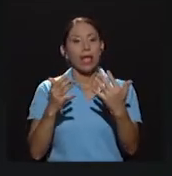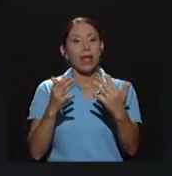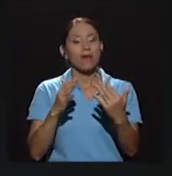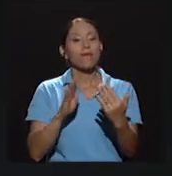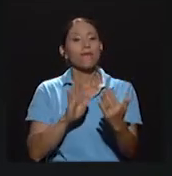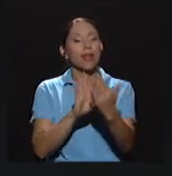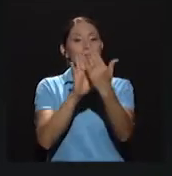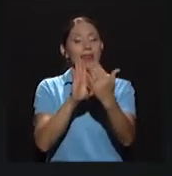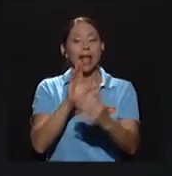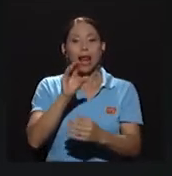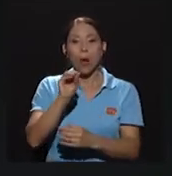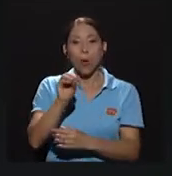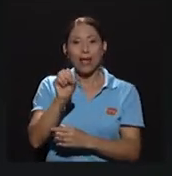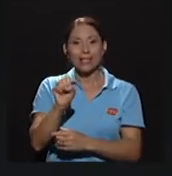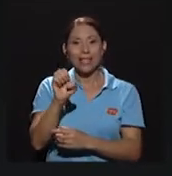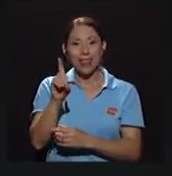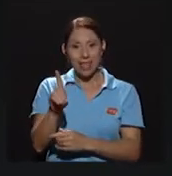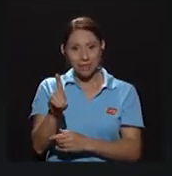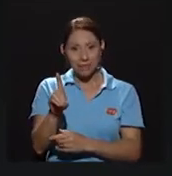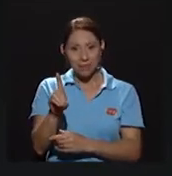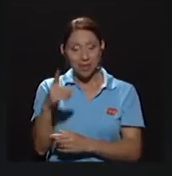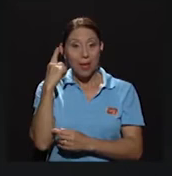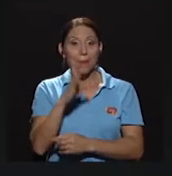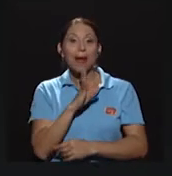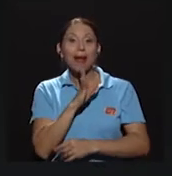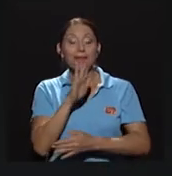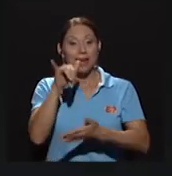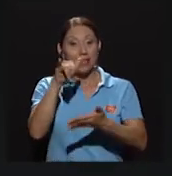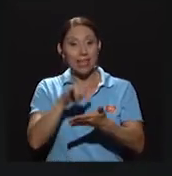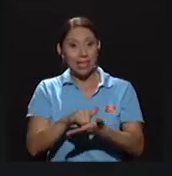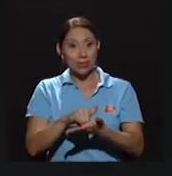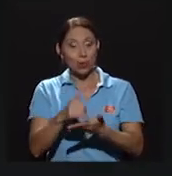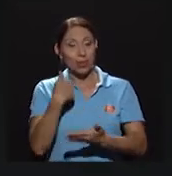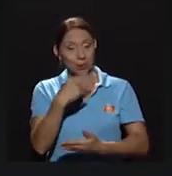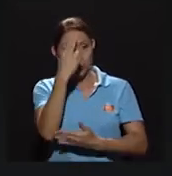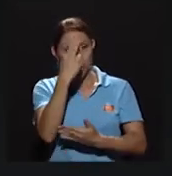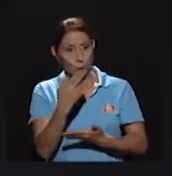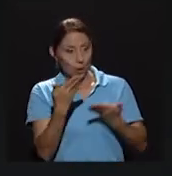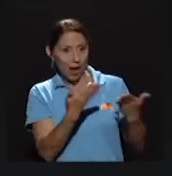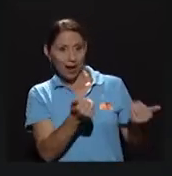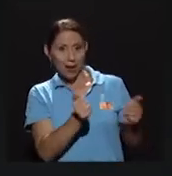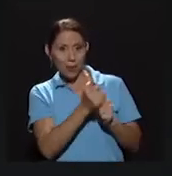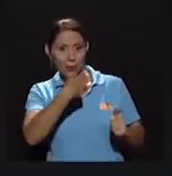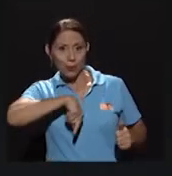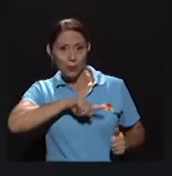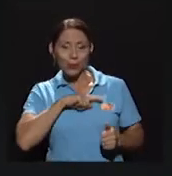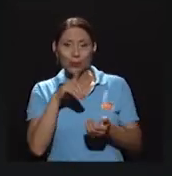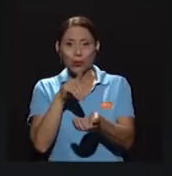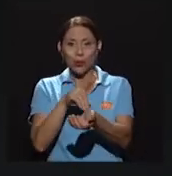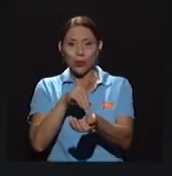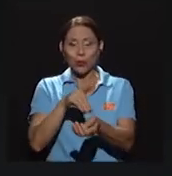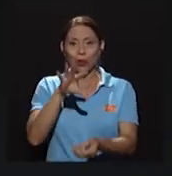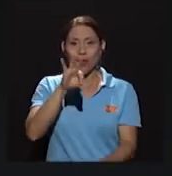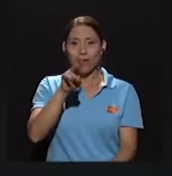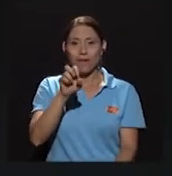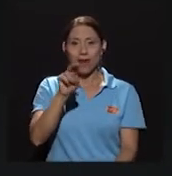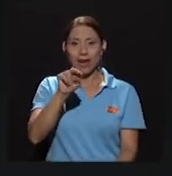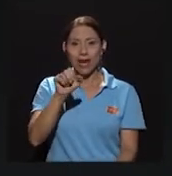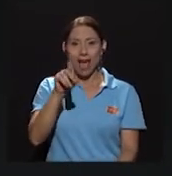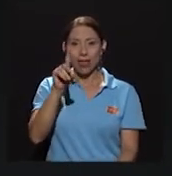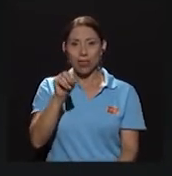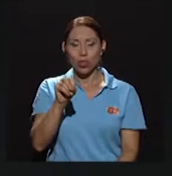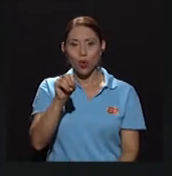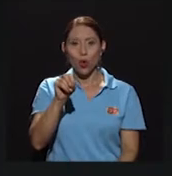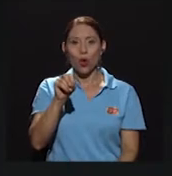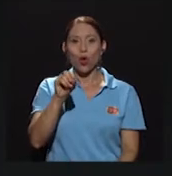oecd y para hablar de eso tenemos el privilegio de tener con nosotros al doctor fernando llorca ministro de